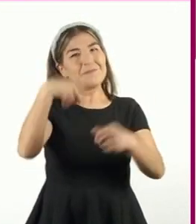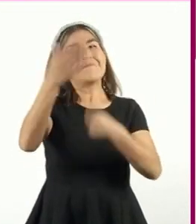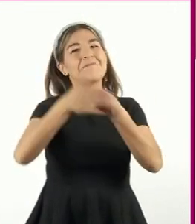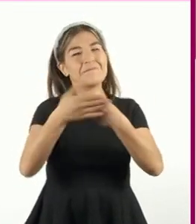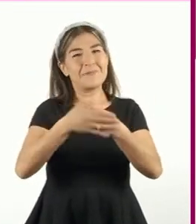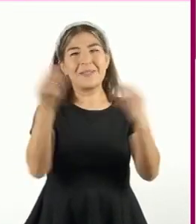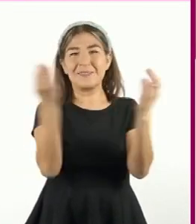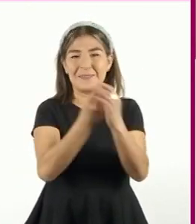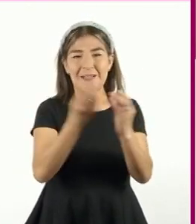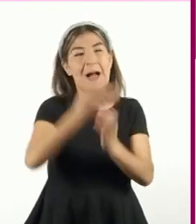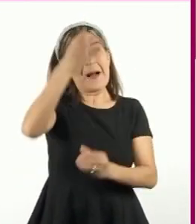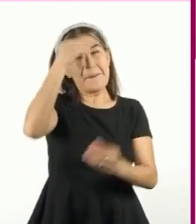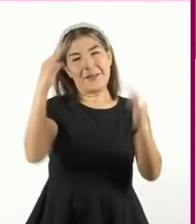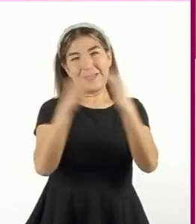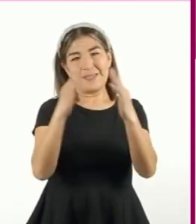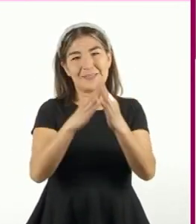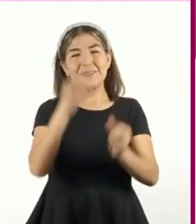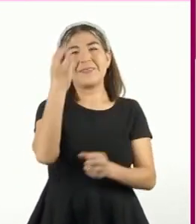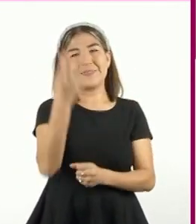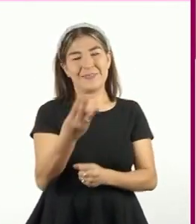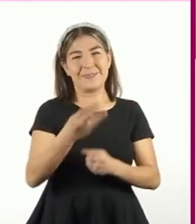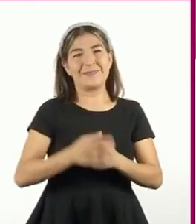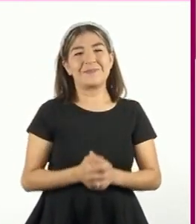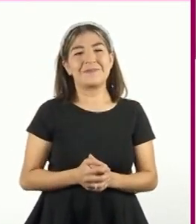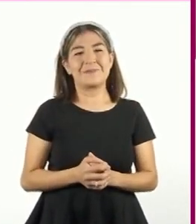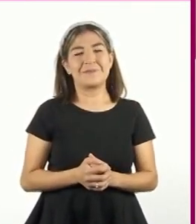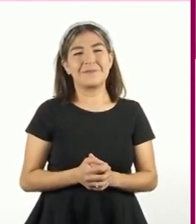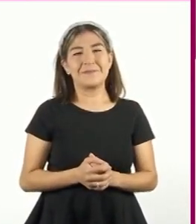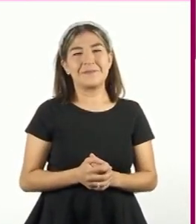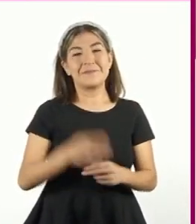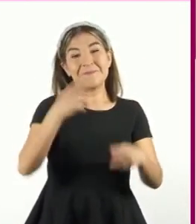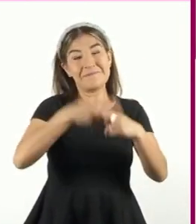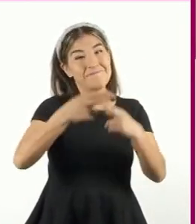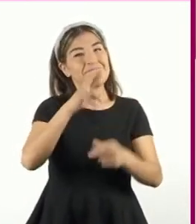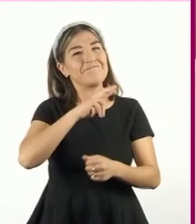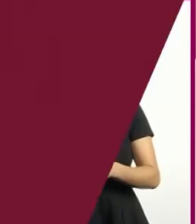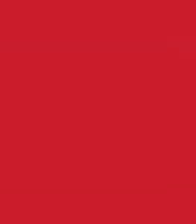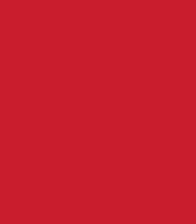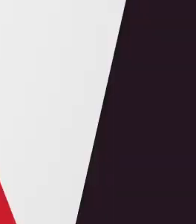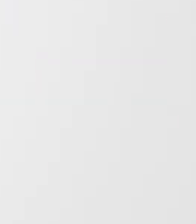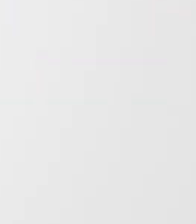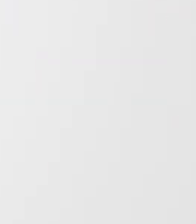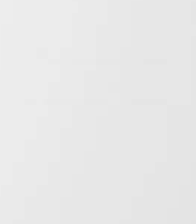en una próxima sesión de Aprende en Casa 3. ¡Hasta pronto!